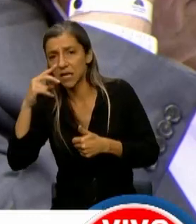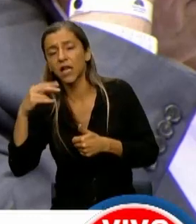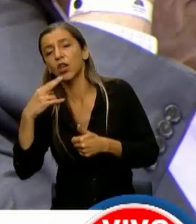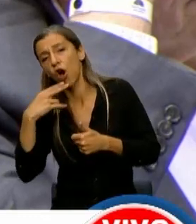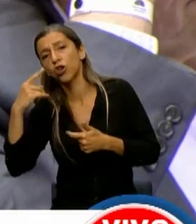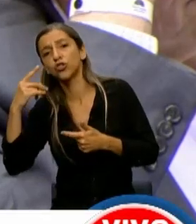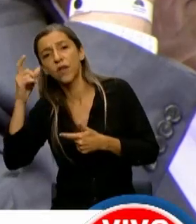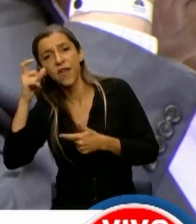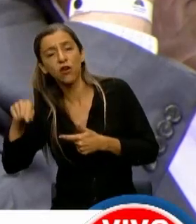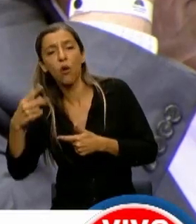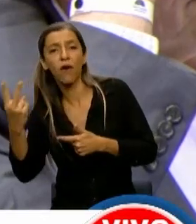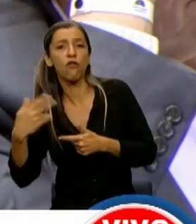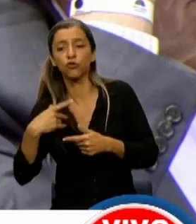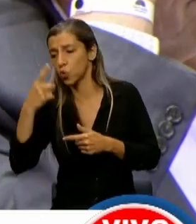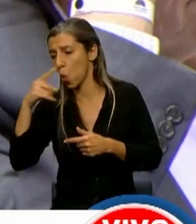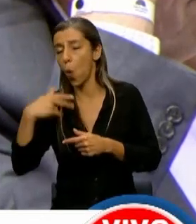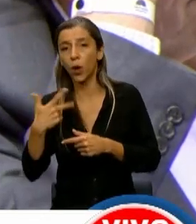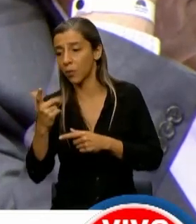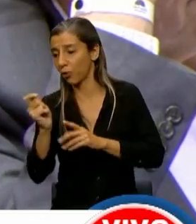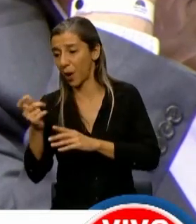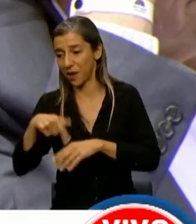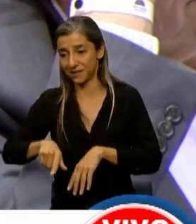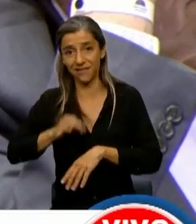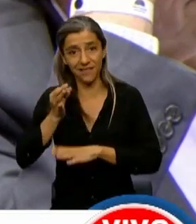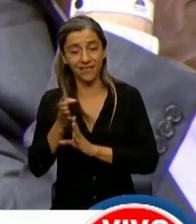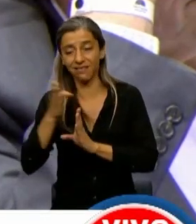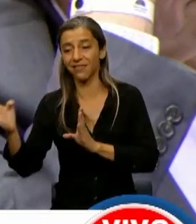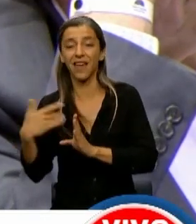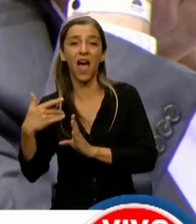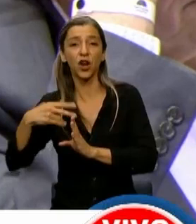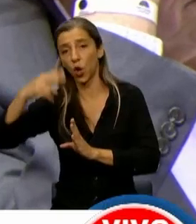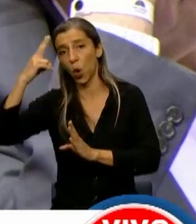último registro del segundo trimestre de 2021 llegó al